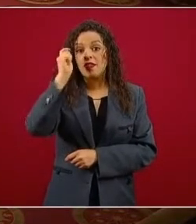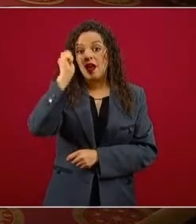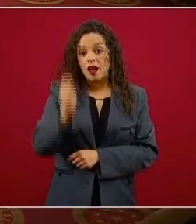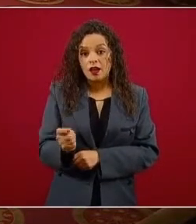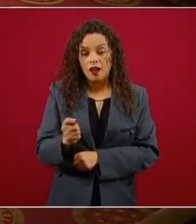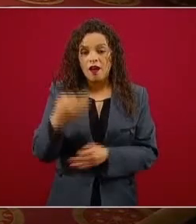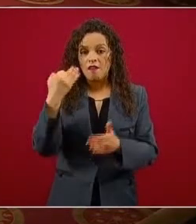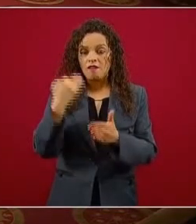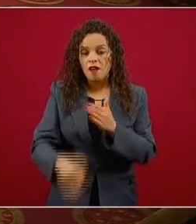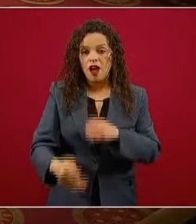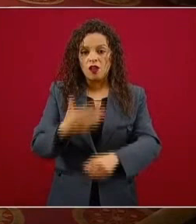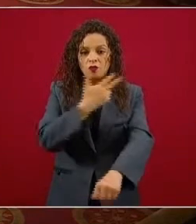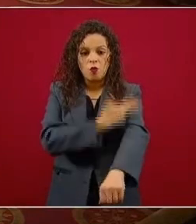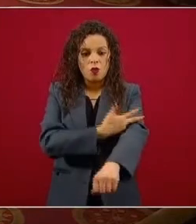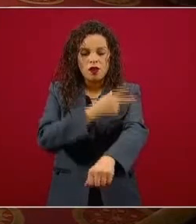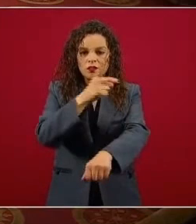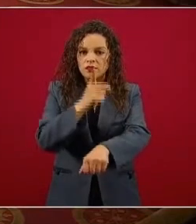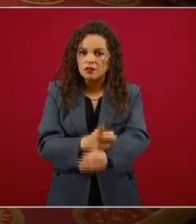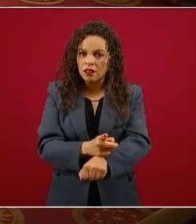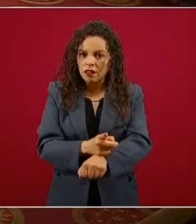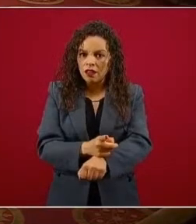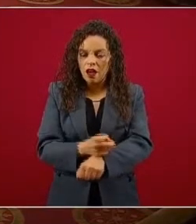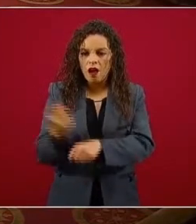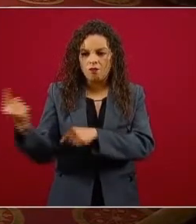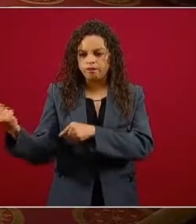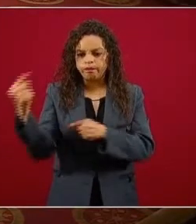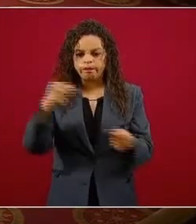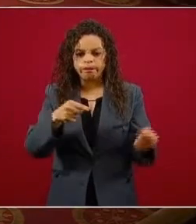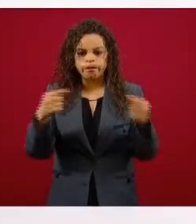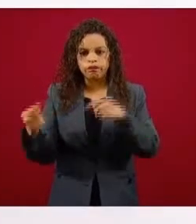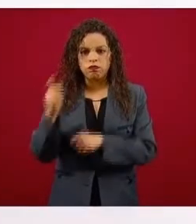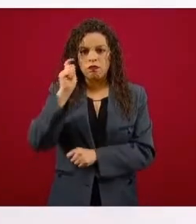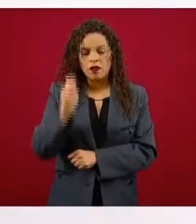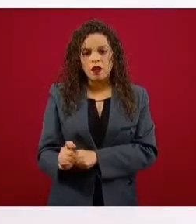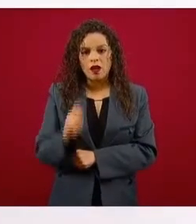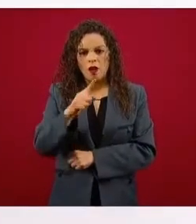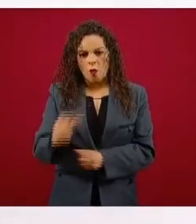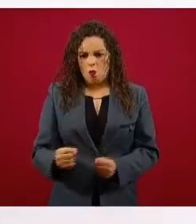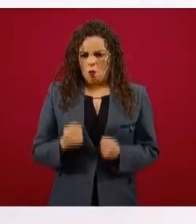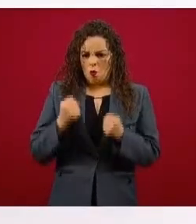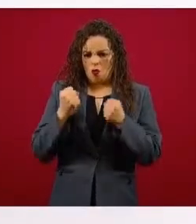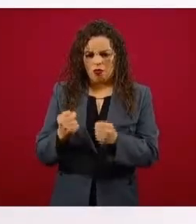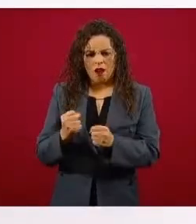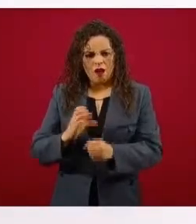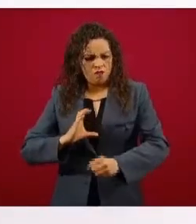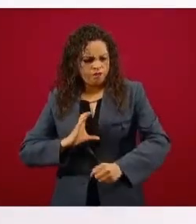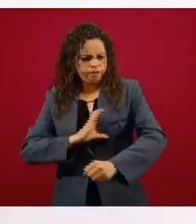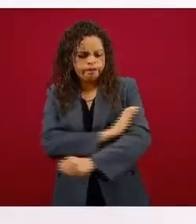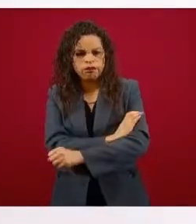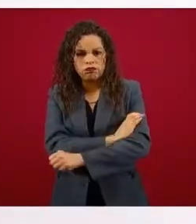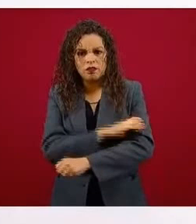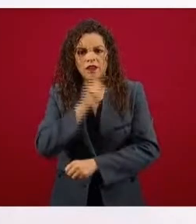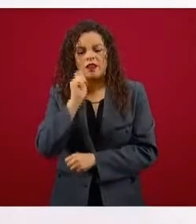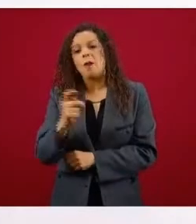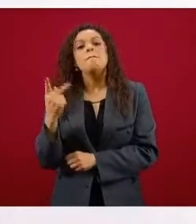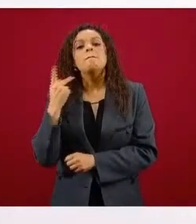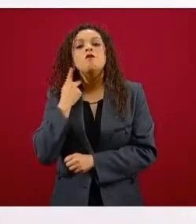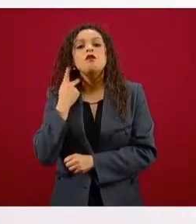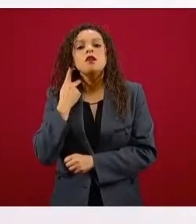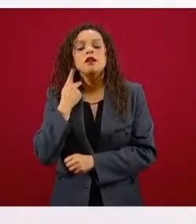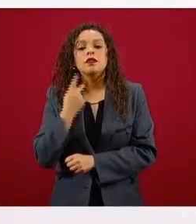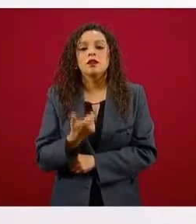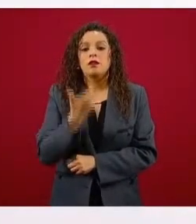el contubernio entre el poder político y el poder económico ha sido la causa